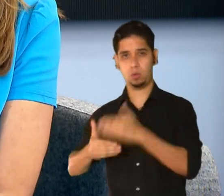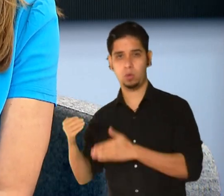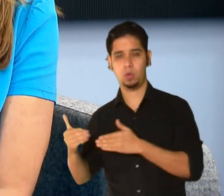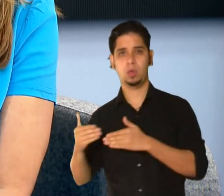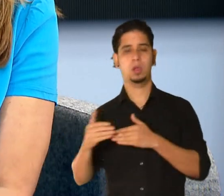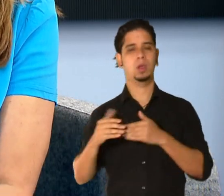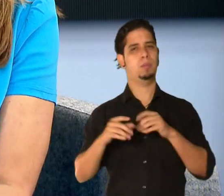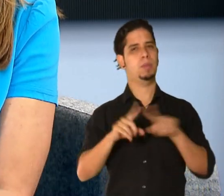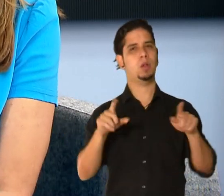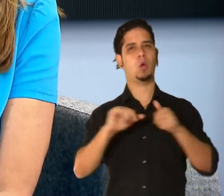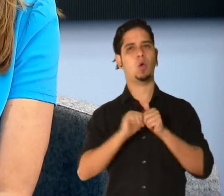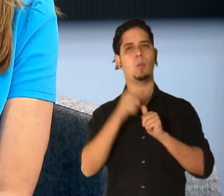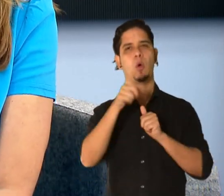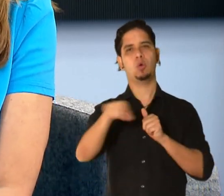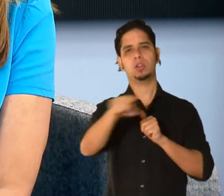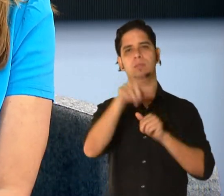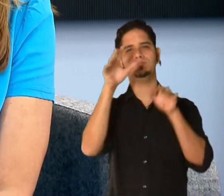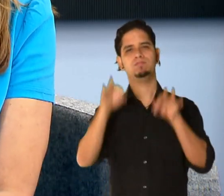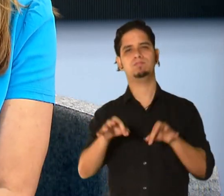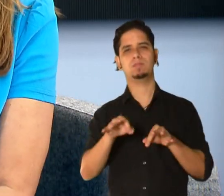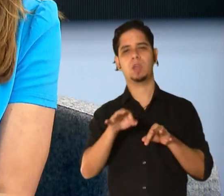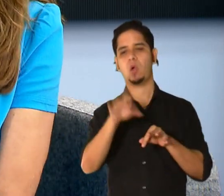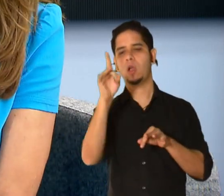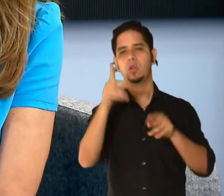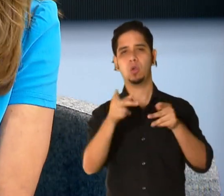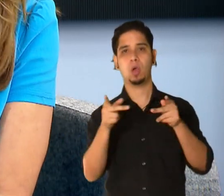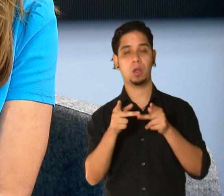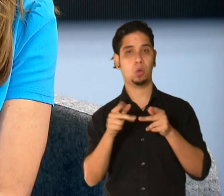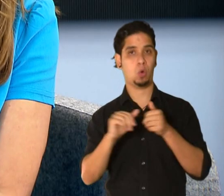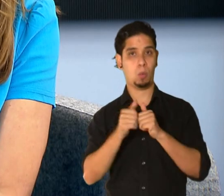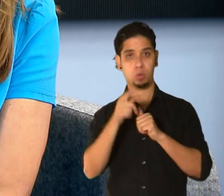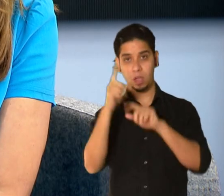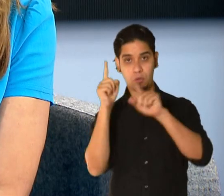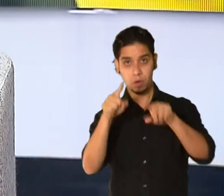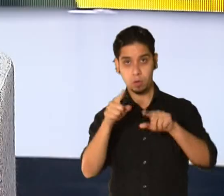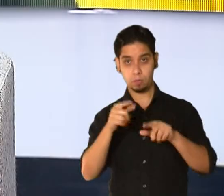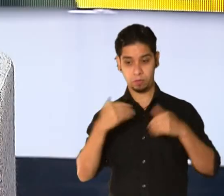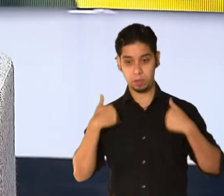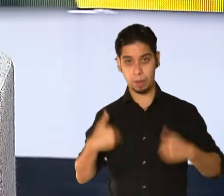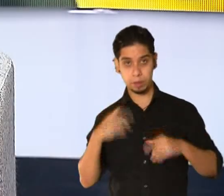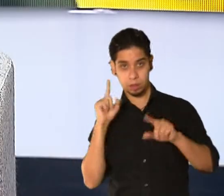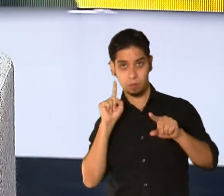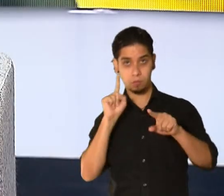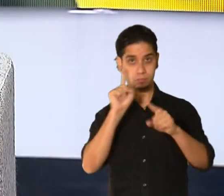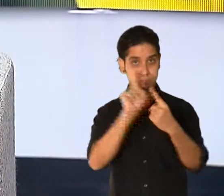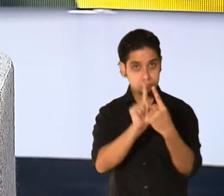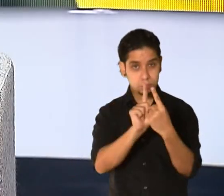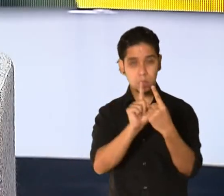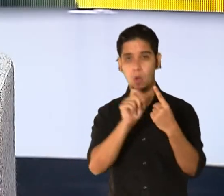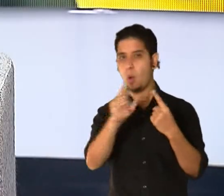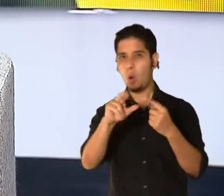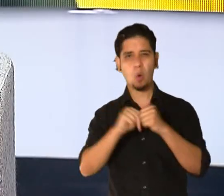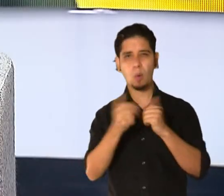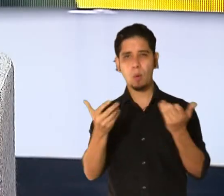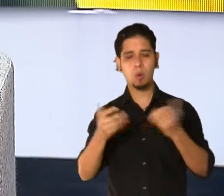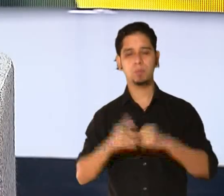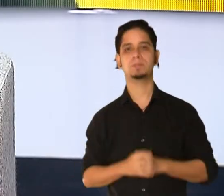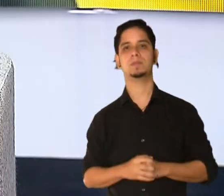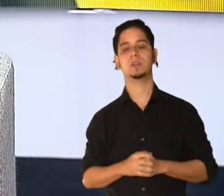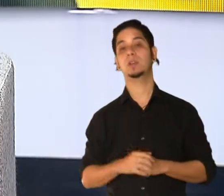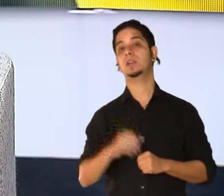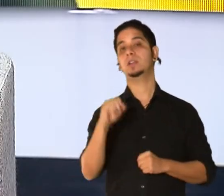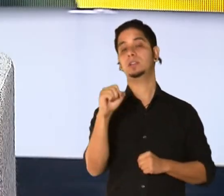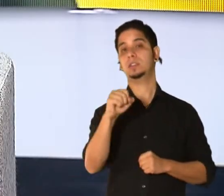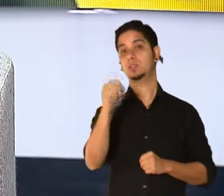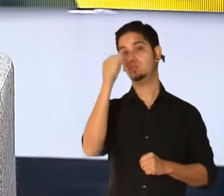hicieron? ¿Ustedes cómo seleccionaron? ¿Se trasladaron físicamente a las residencias? Sí, mire, fue una